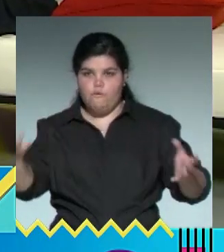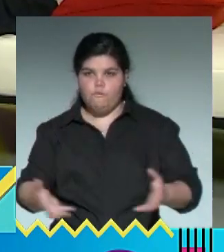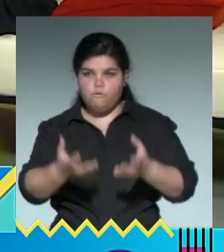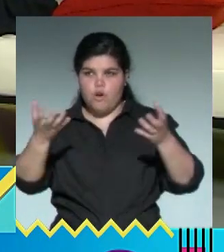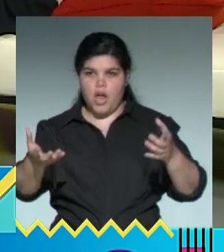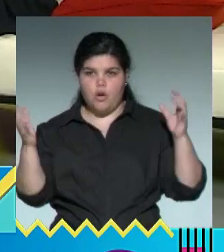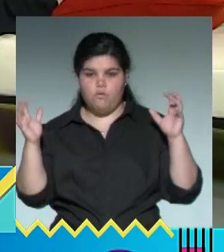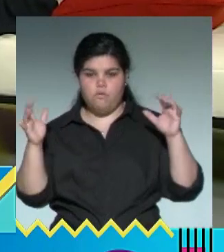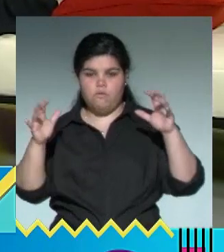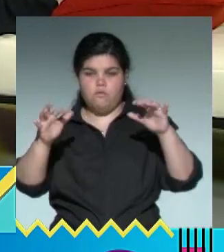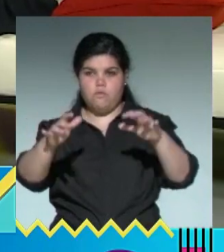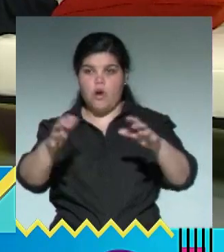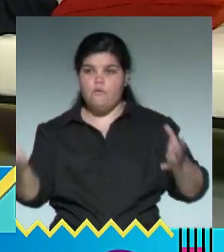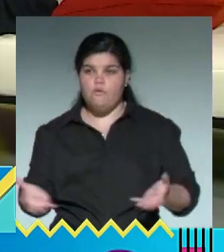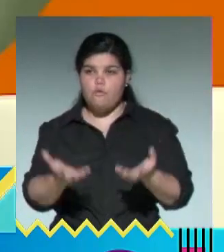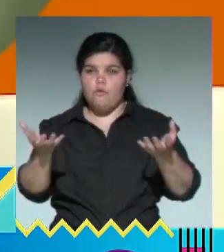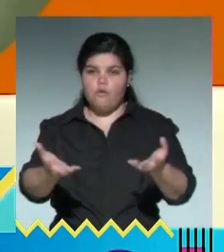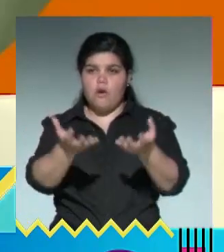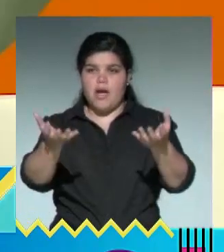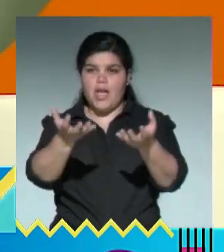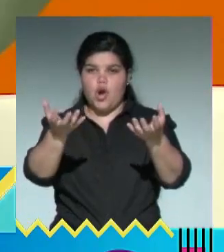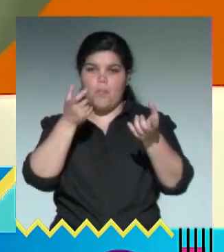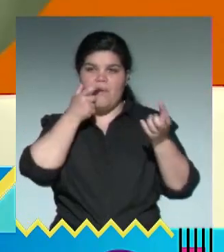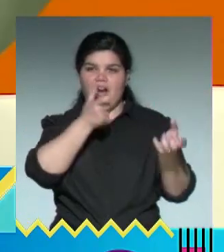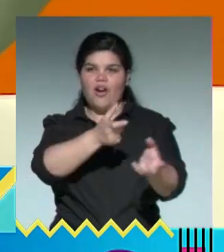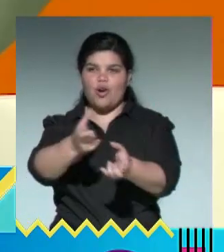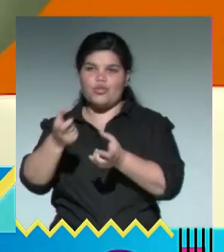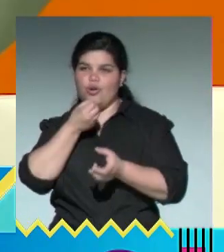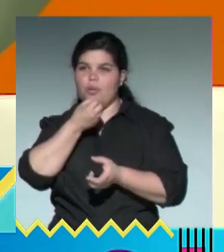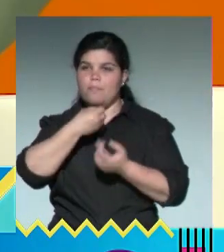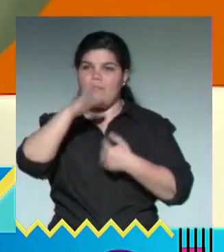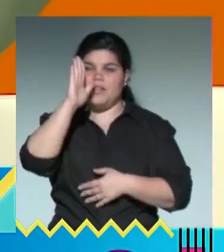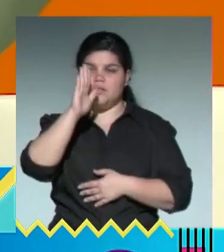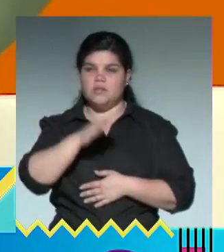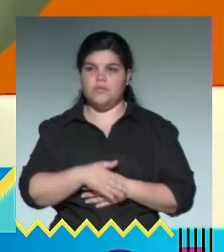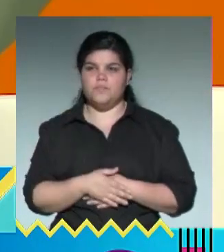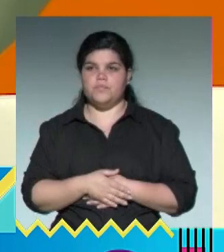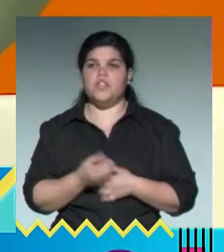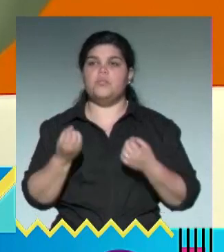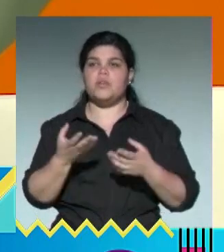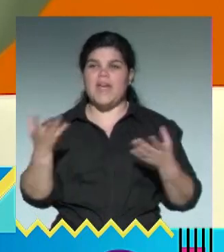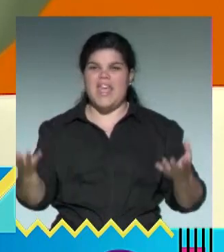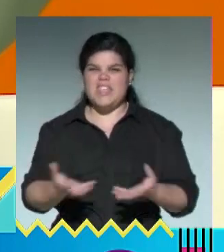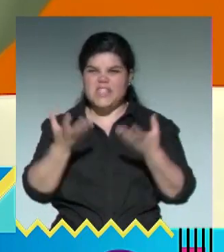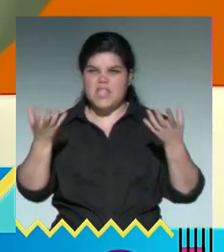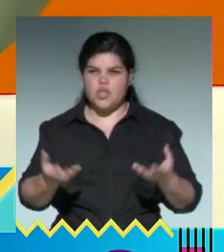hacia el incendio. ¿Por qué más controlable? Porque el incendio cuando viene muy fuerte, por lo general viene con